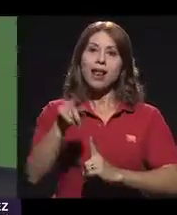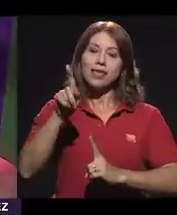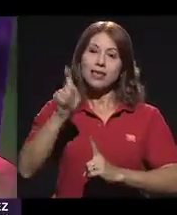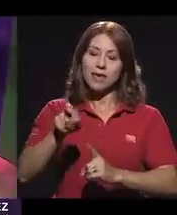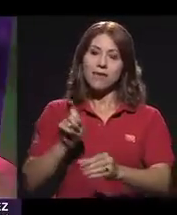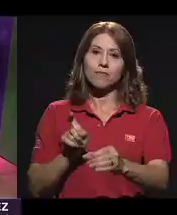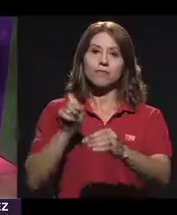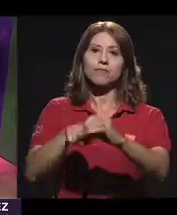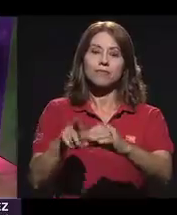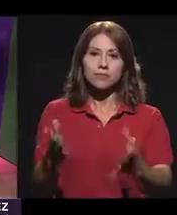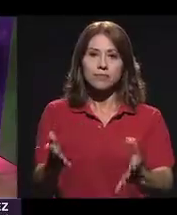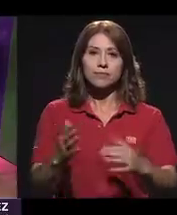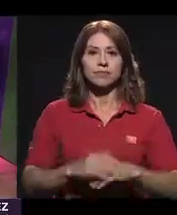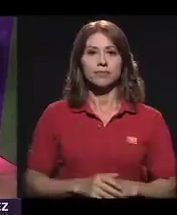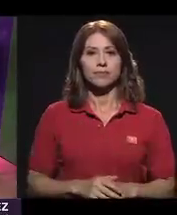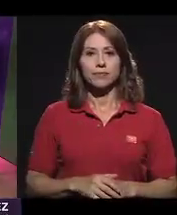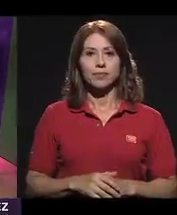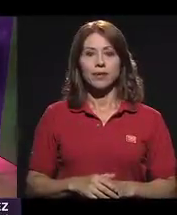institución.